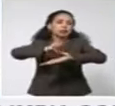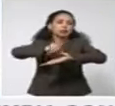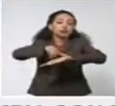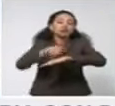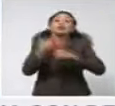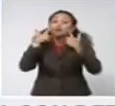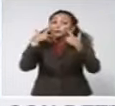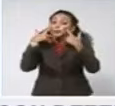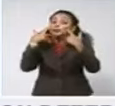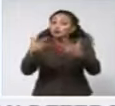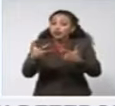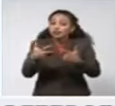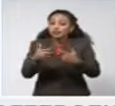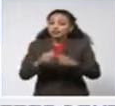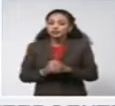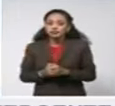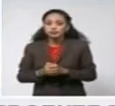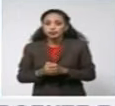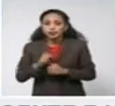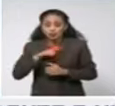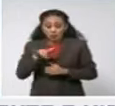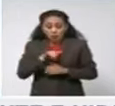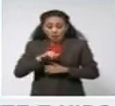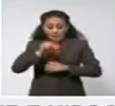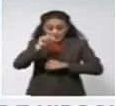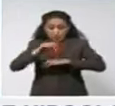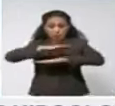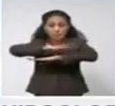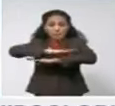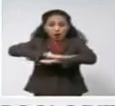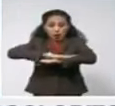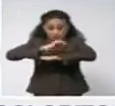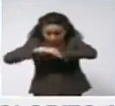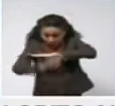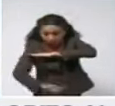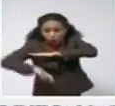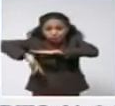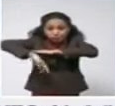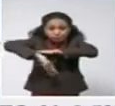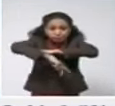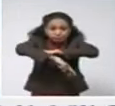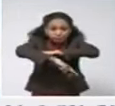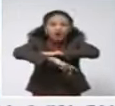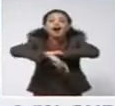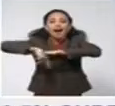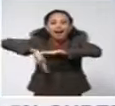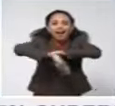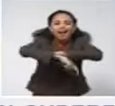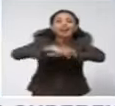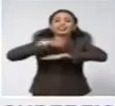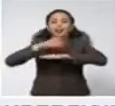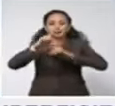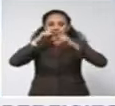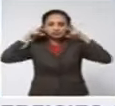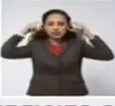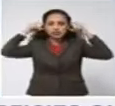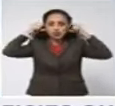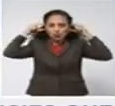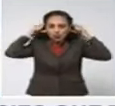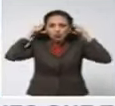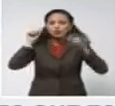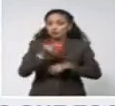personas que están pasando por abajo pues tengan su nasobuco, si tocan una superficie de ahí pues se echen las